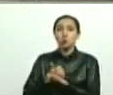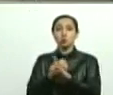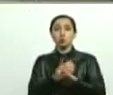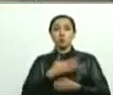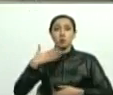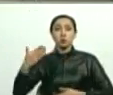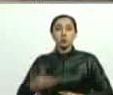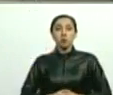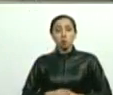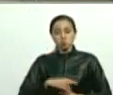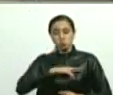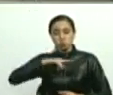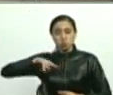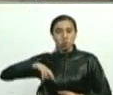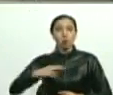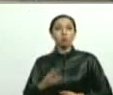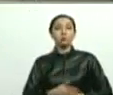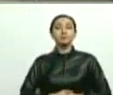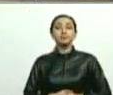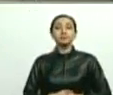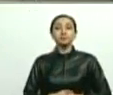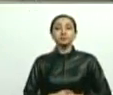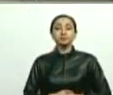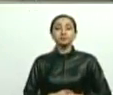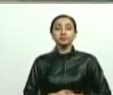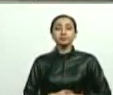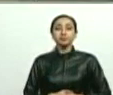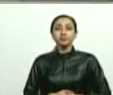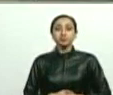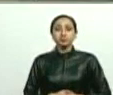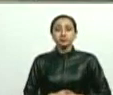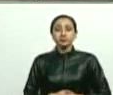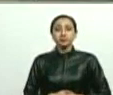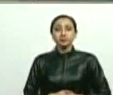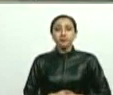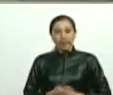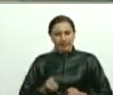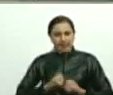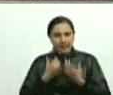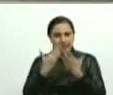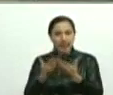Somos pura pasión, puro amor, pura entrega.